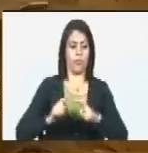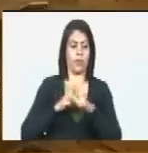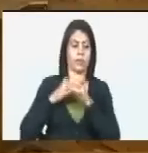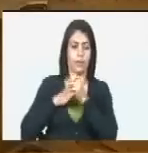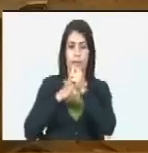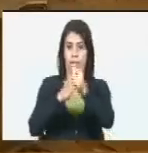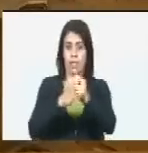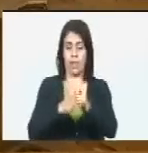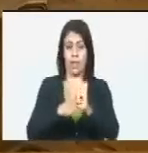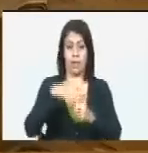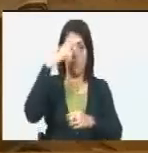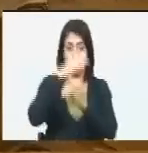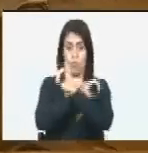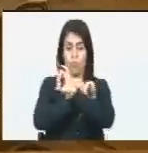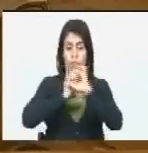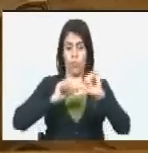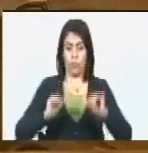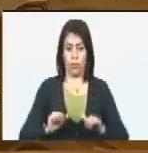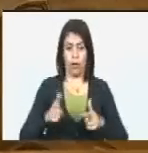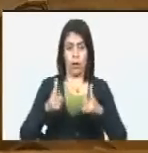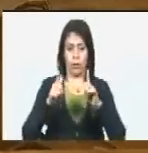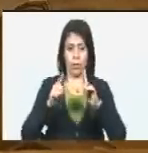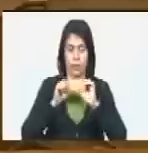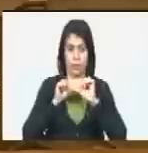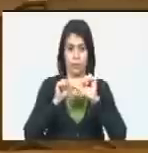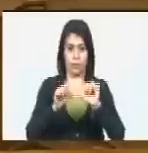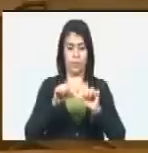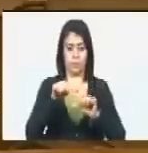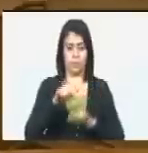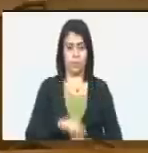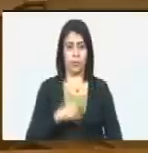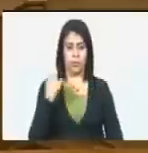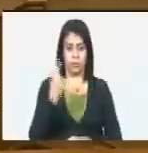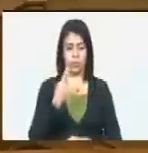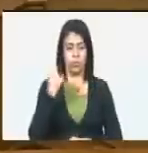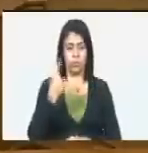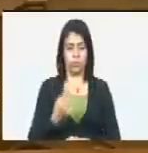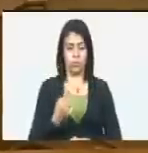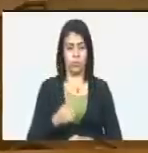Armada, había establecido no solo con los mandos